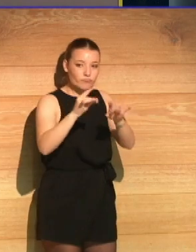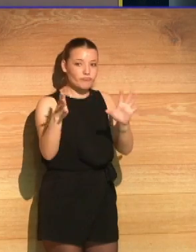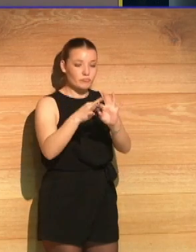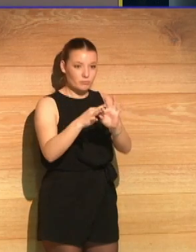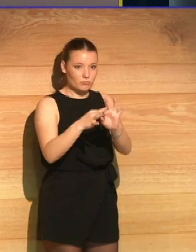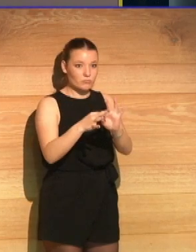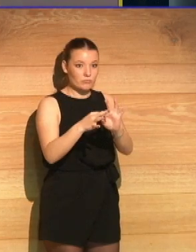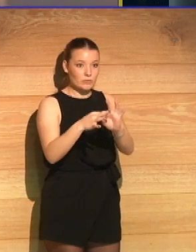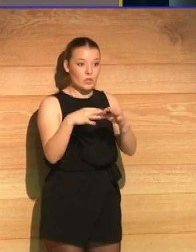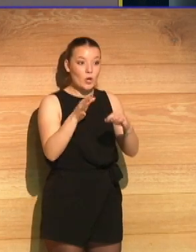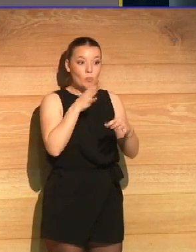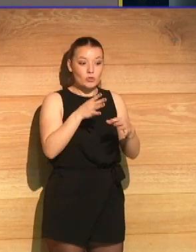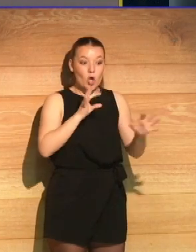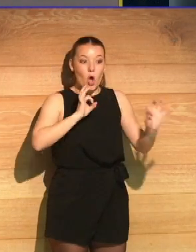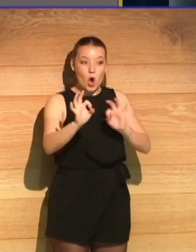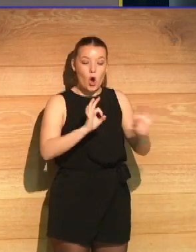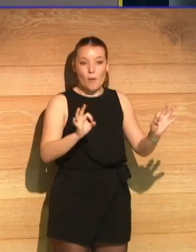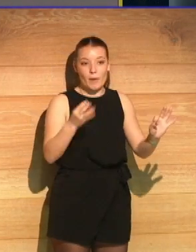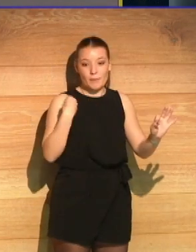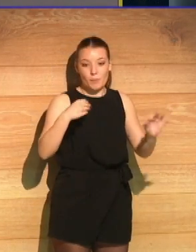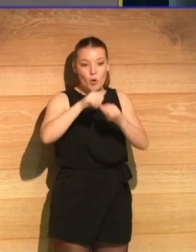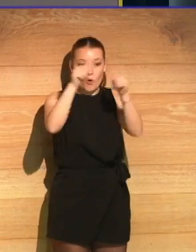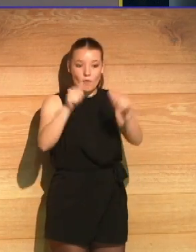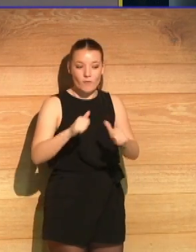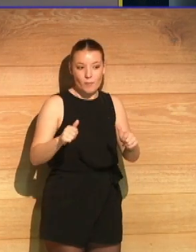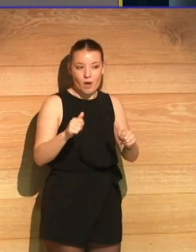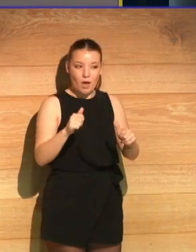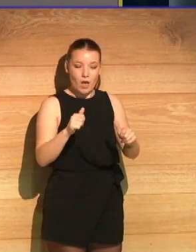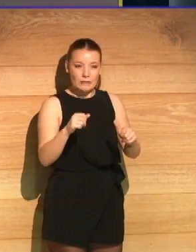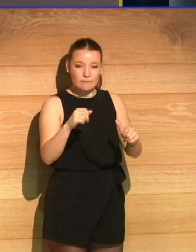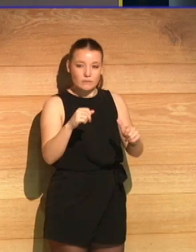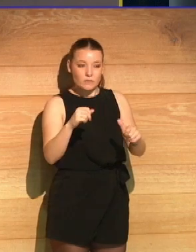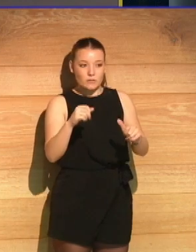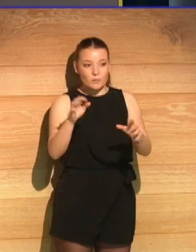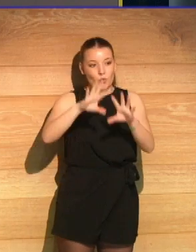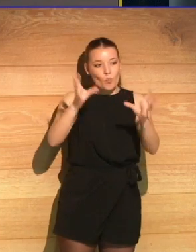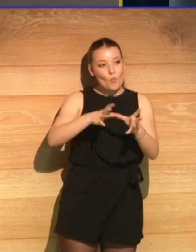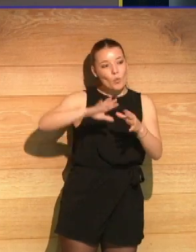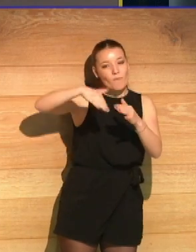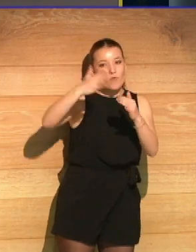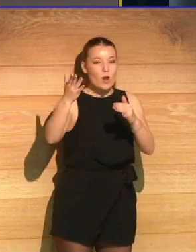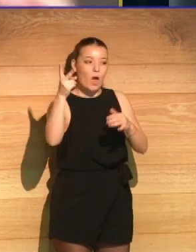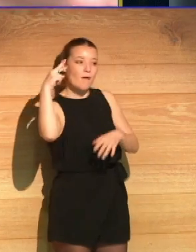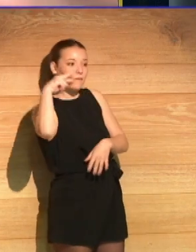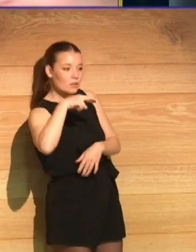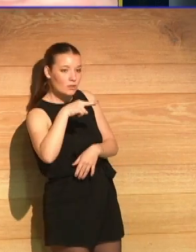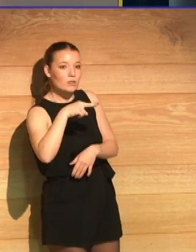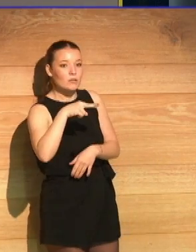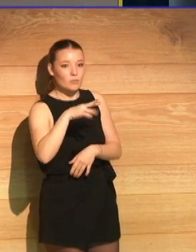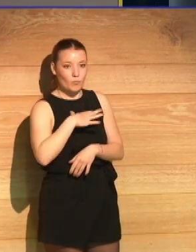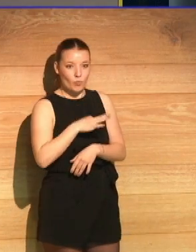Y entonces la obra también es una manera de ver las cosas desde afuera un poquito, ¿sí? Que es